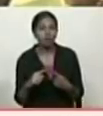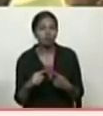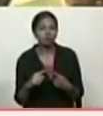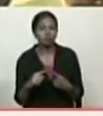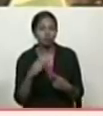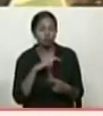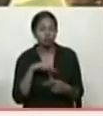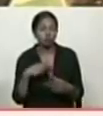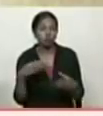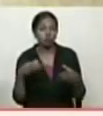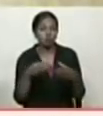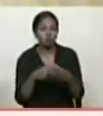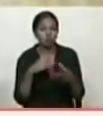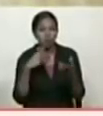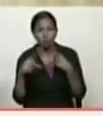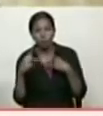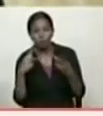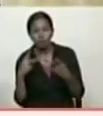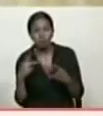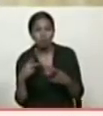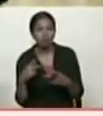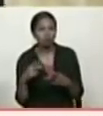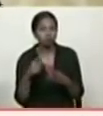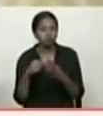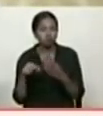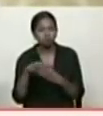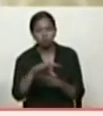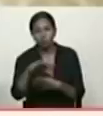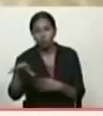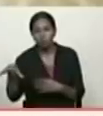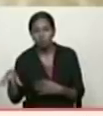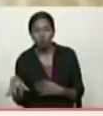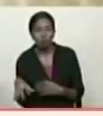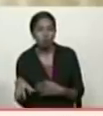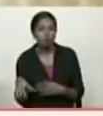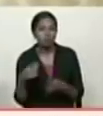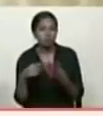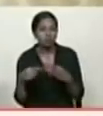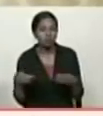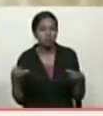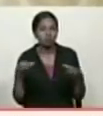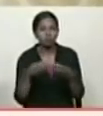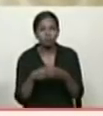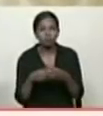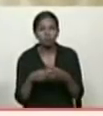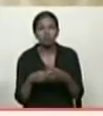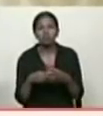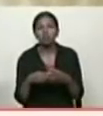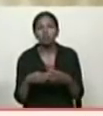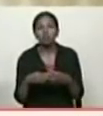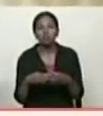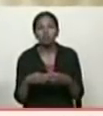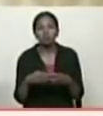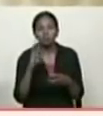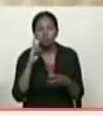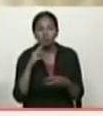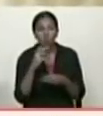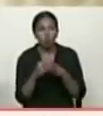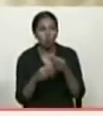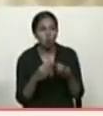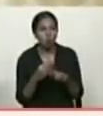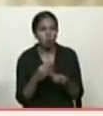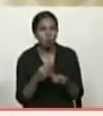reuniones siempre es la política, de las regiones, de los países que se reúnen, una actualización de las condiciones y